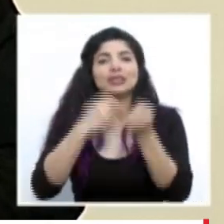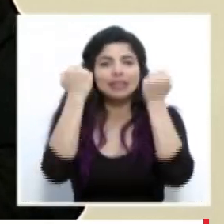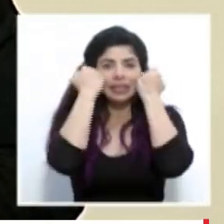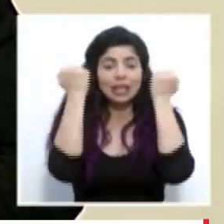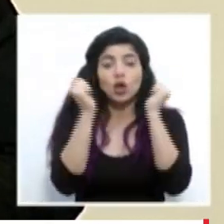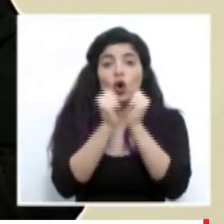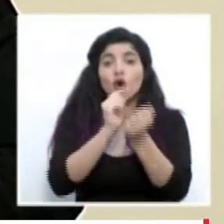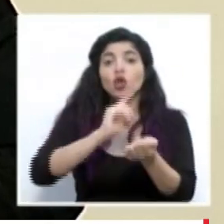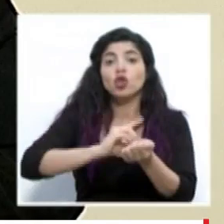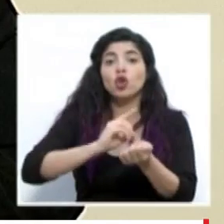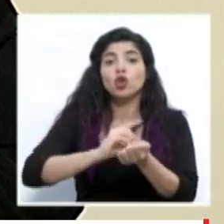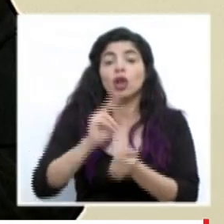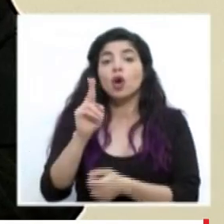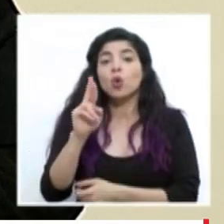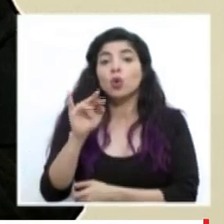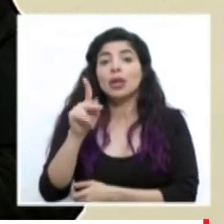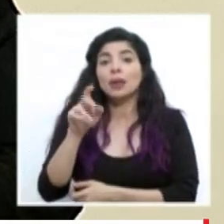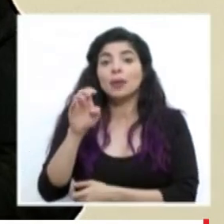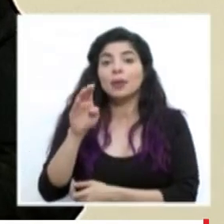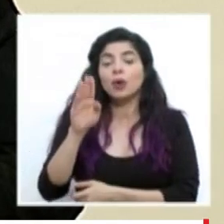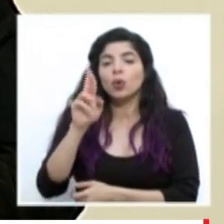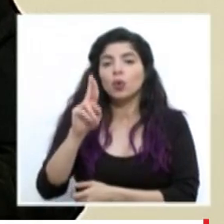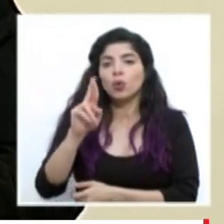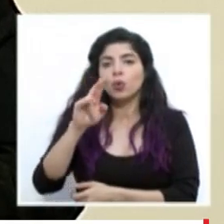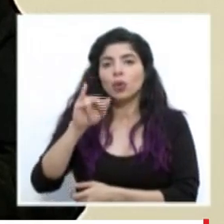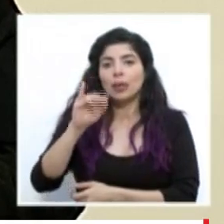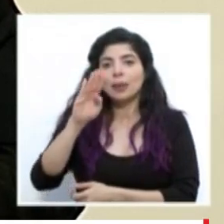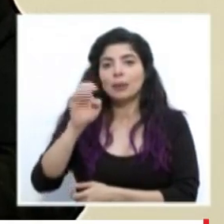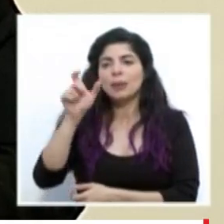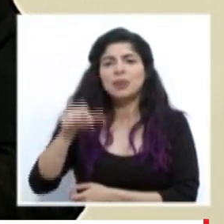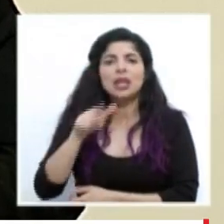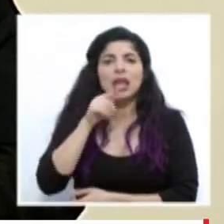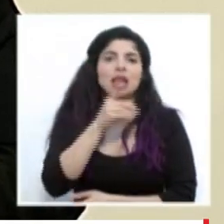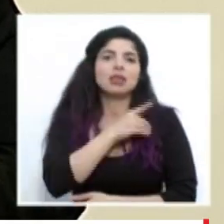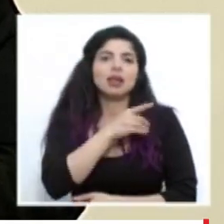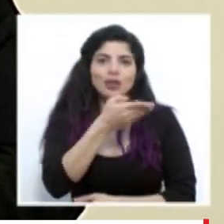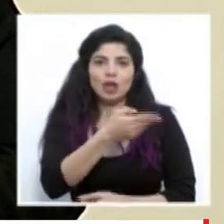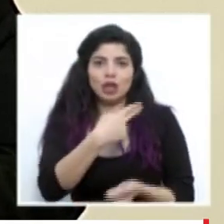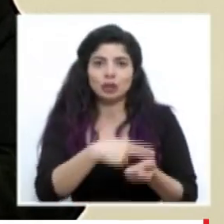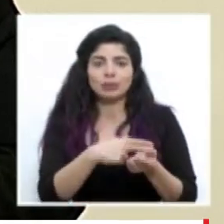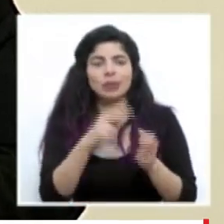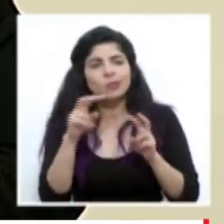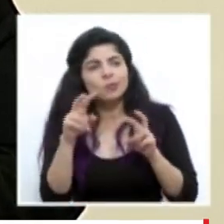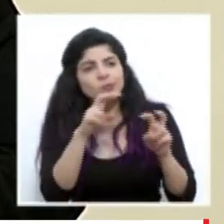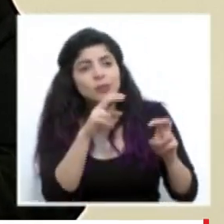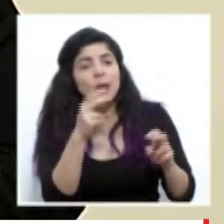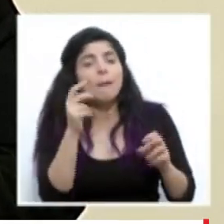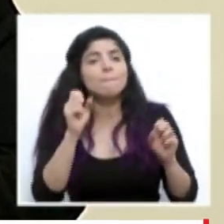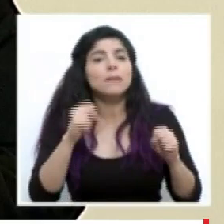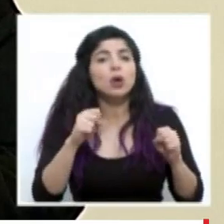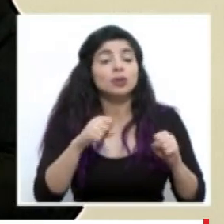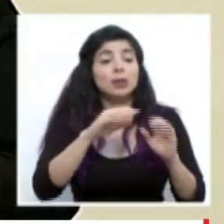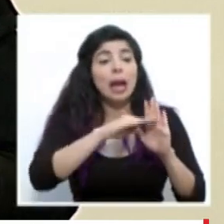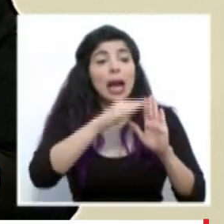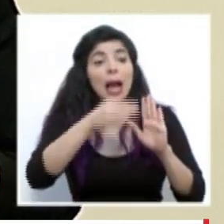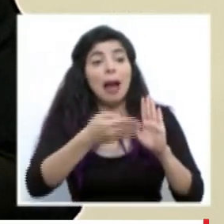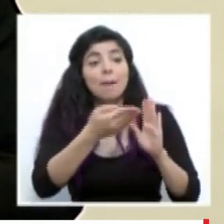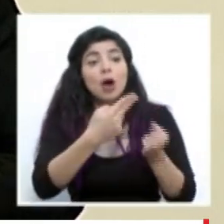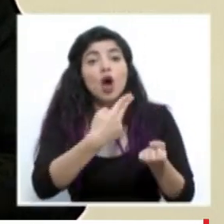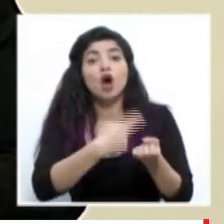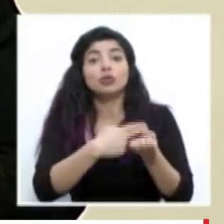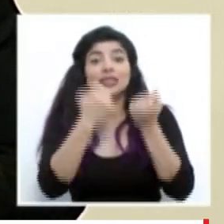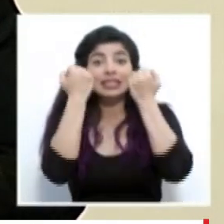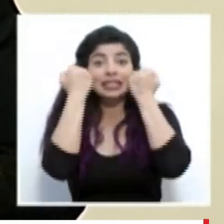doctora Uribe, que es la directora del centro. Estamos analizando la posibilidad de utilizar las camas del hospital psiquiátrico, que